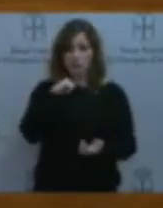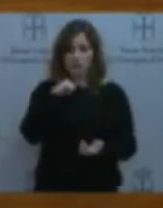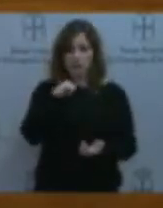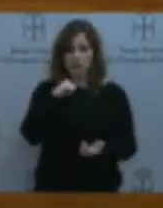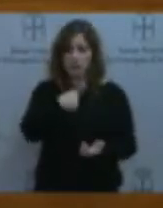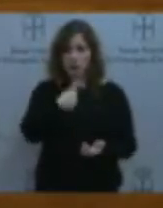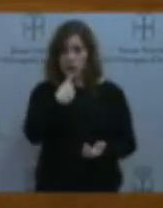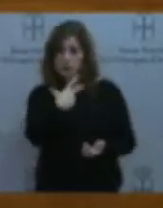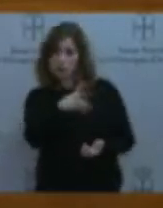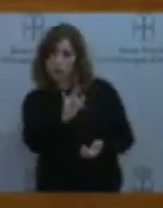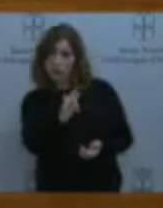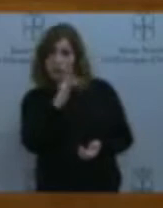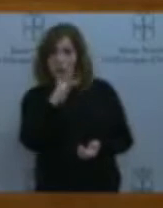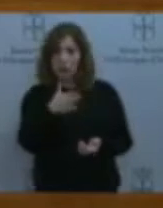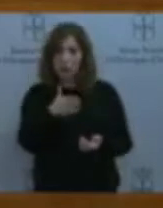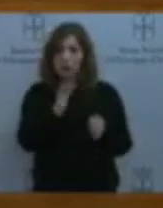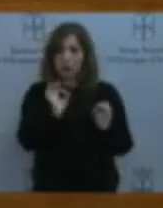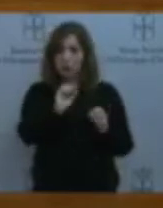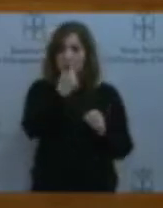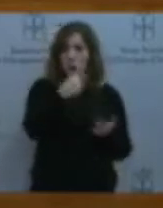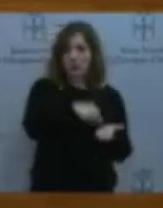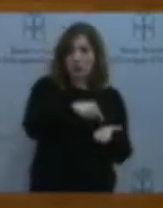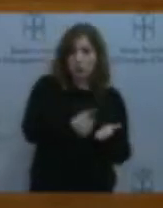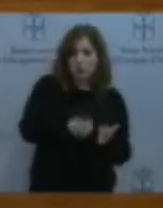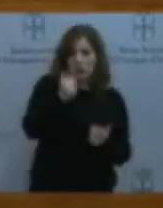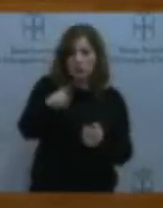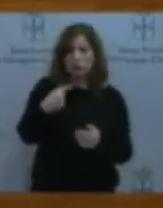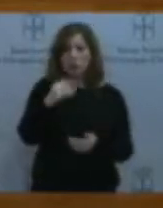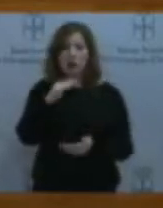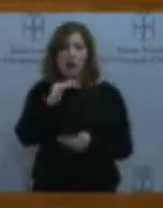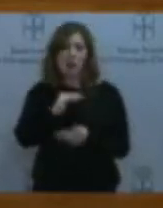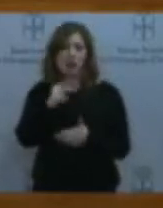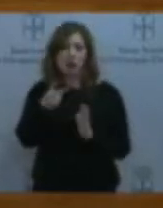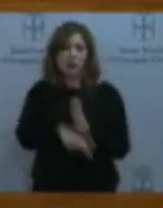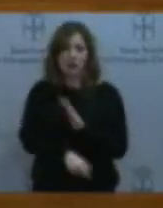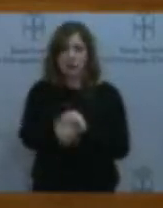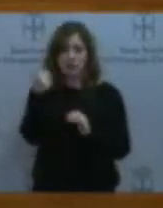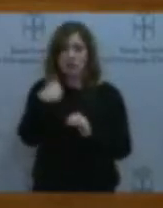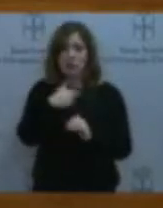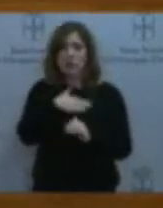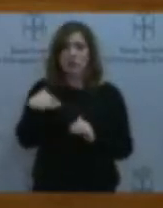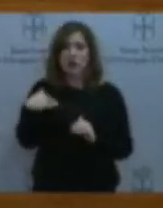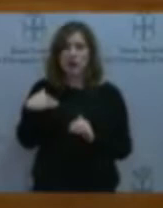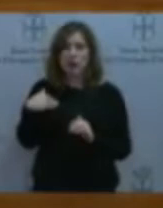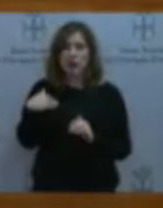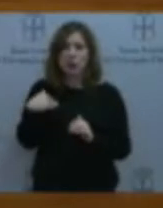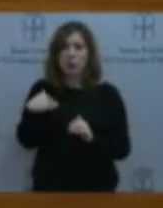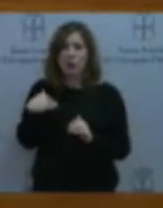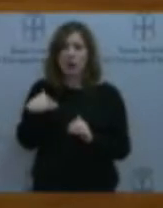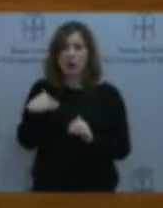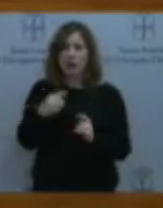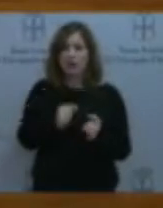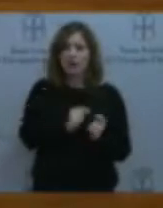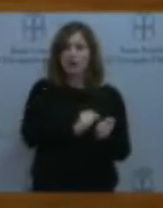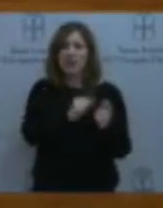sí, porque estamos avanzando en esa dirección. Primero más tributos, luego más capacidad normativa. Yo prefiero transferencias que impuestos. ¿Ustedes qué